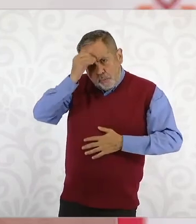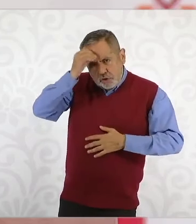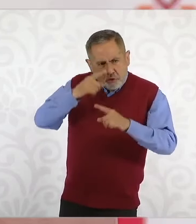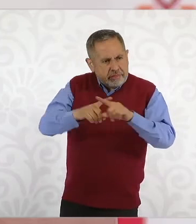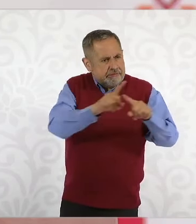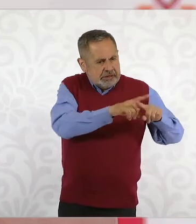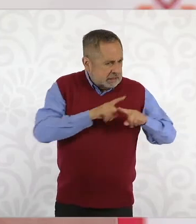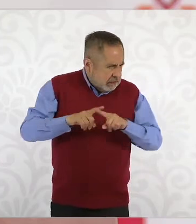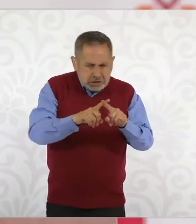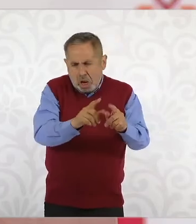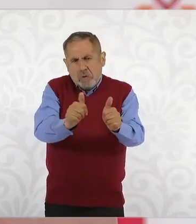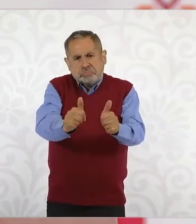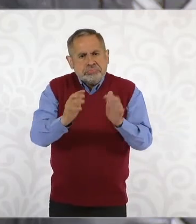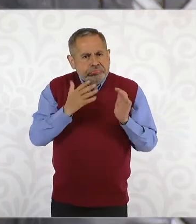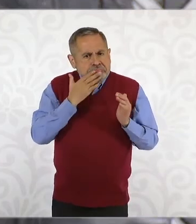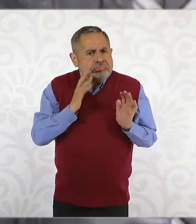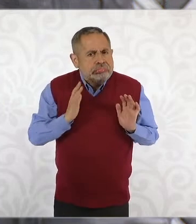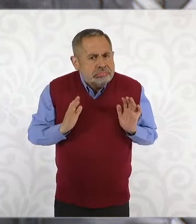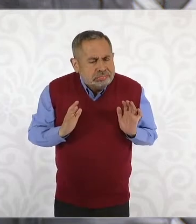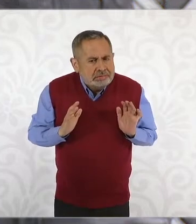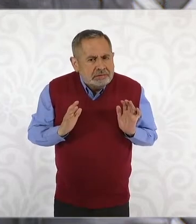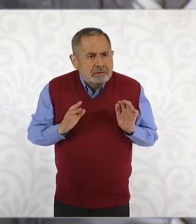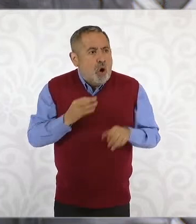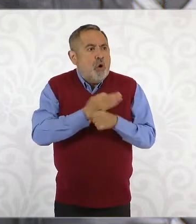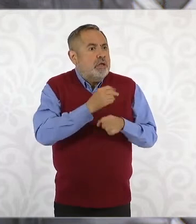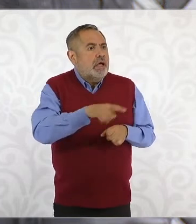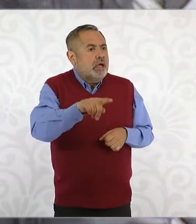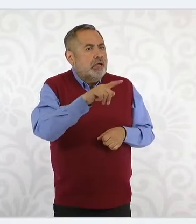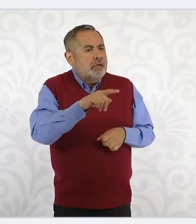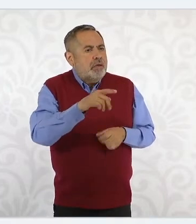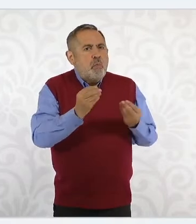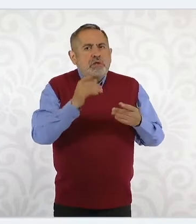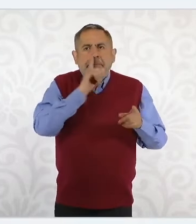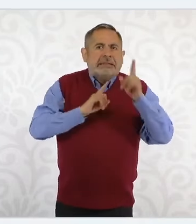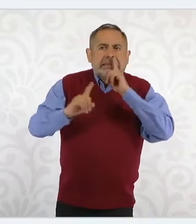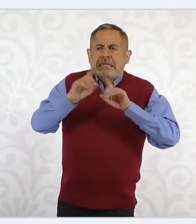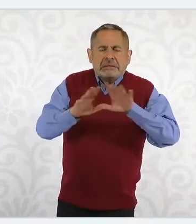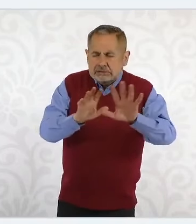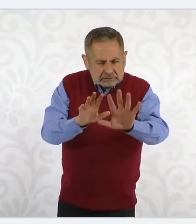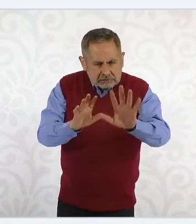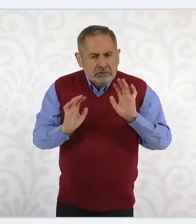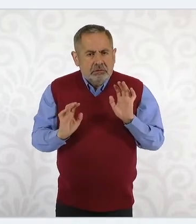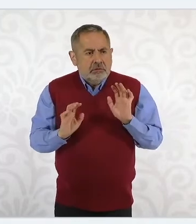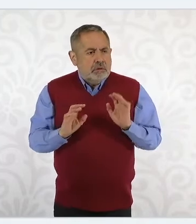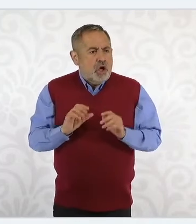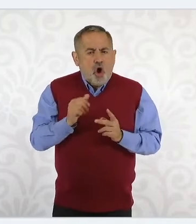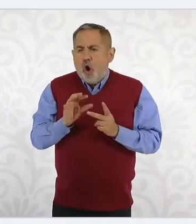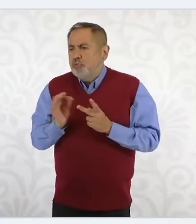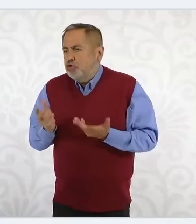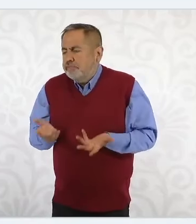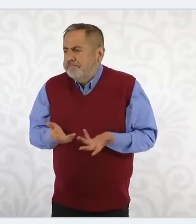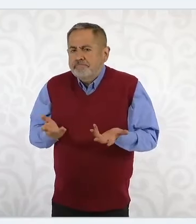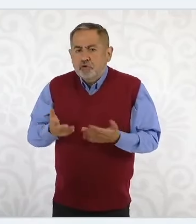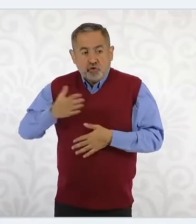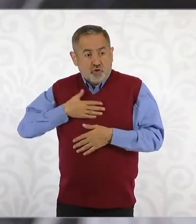diversas, porque en general no es así, o se dicen mentiras. ¿Qué opción alternativa tenemos a que el